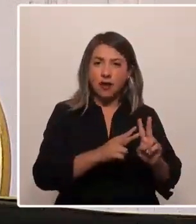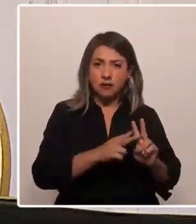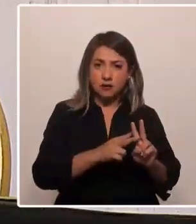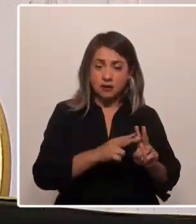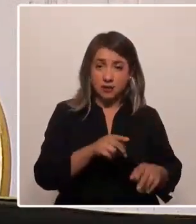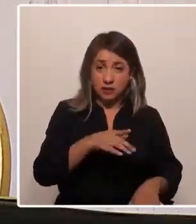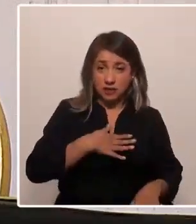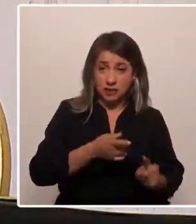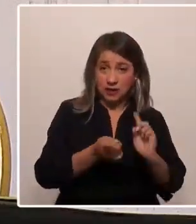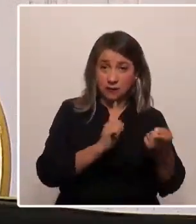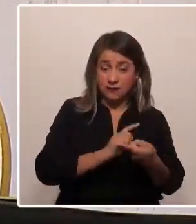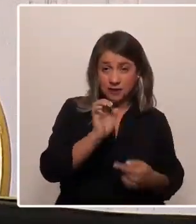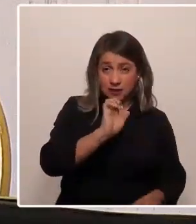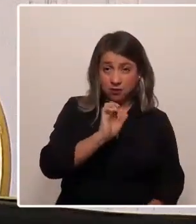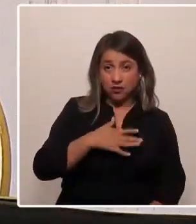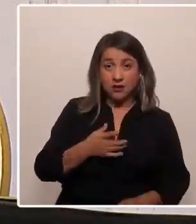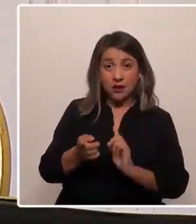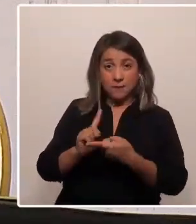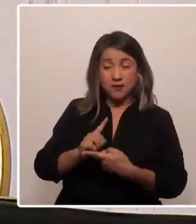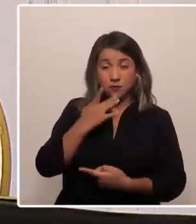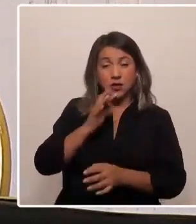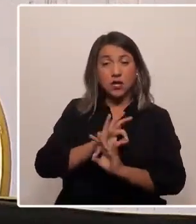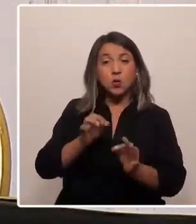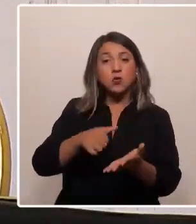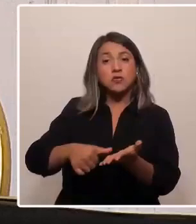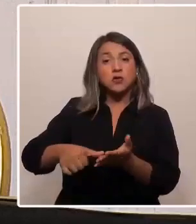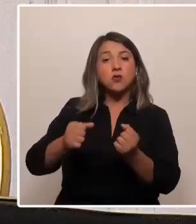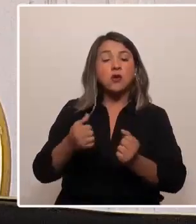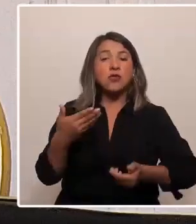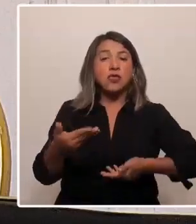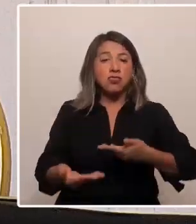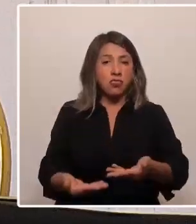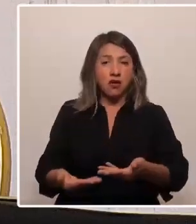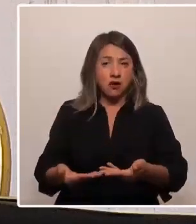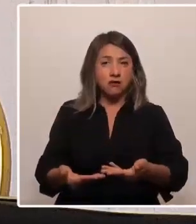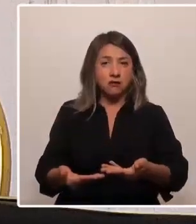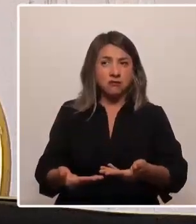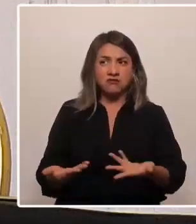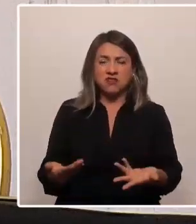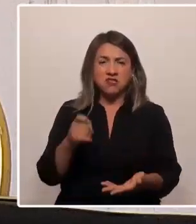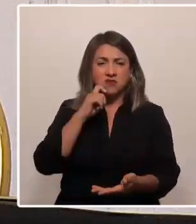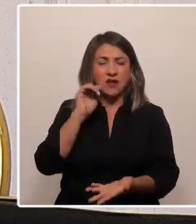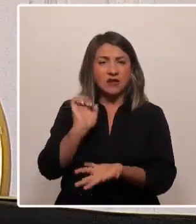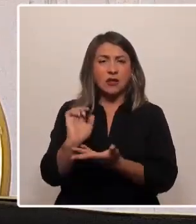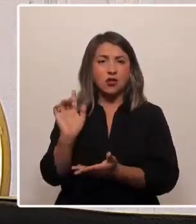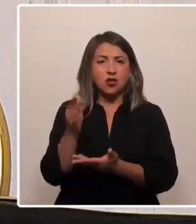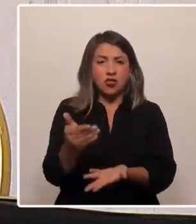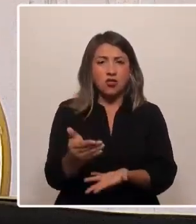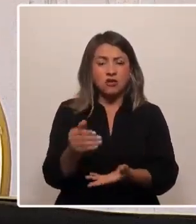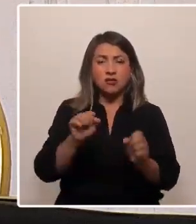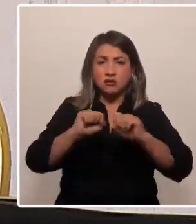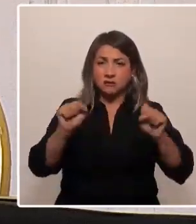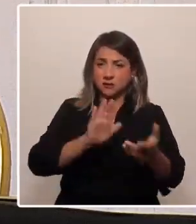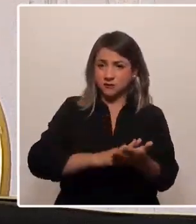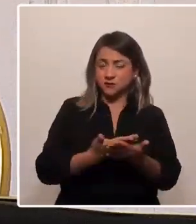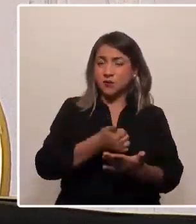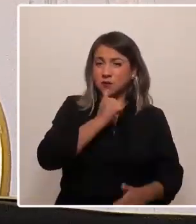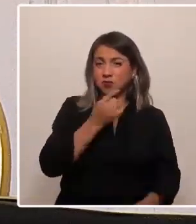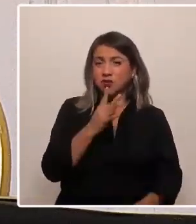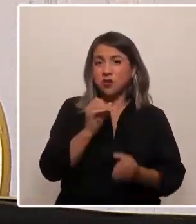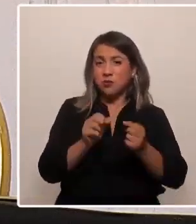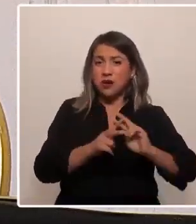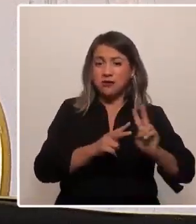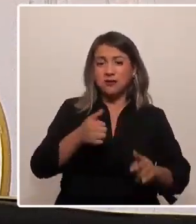querían cambiarse. Porque ningún seguro podrá ofrecer prestaciones que ya da el Estado. ¿Qué significa esto? ¿Que los sistemas de salud privados solo podrán hacer